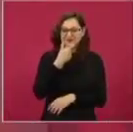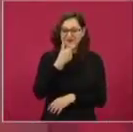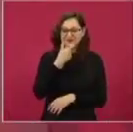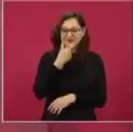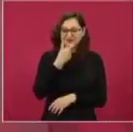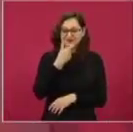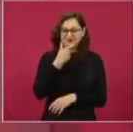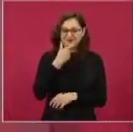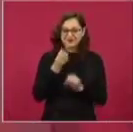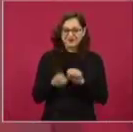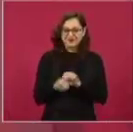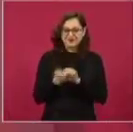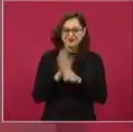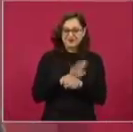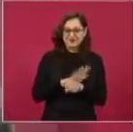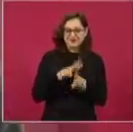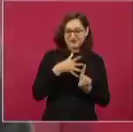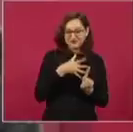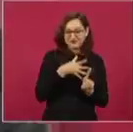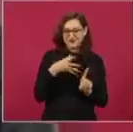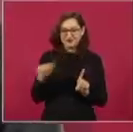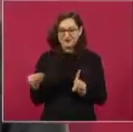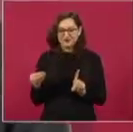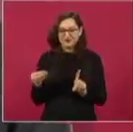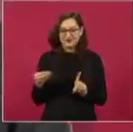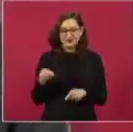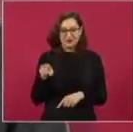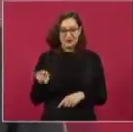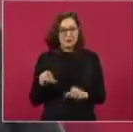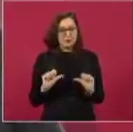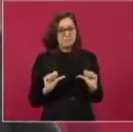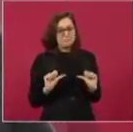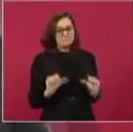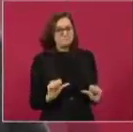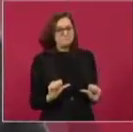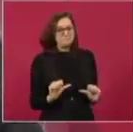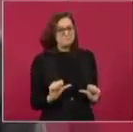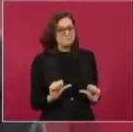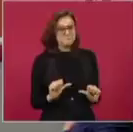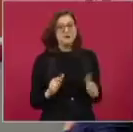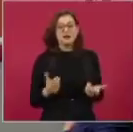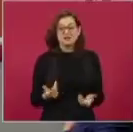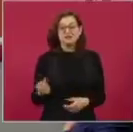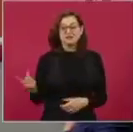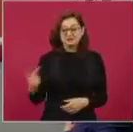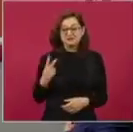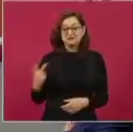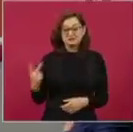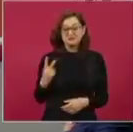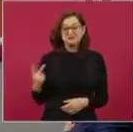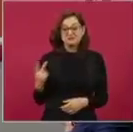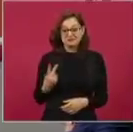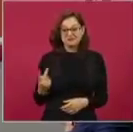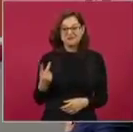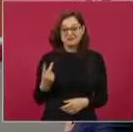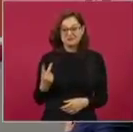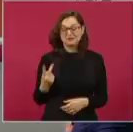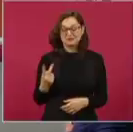el COVID, pero la libró porque estuvo conmigo el